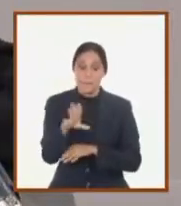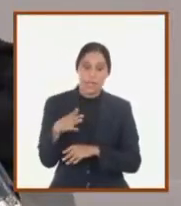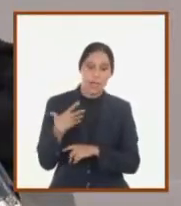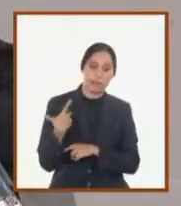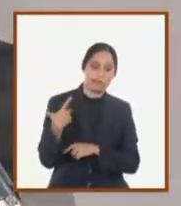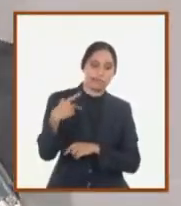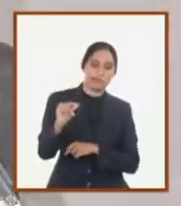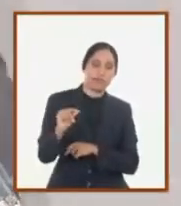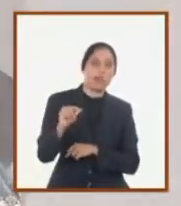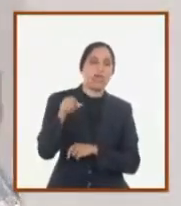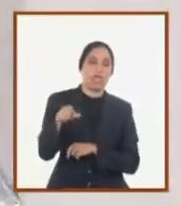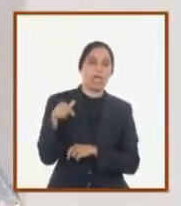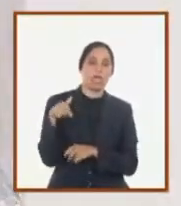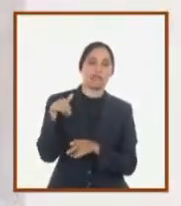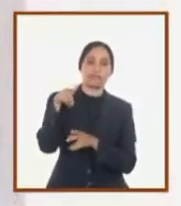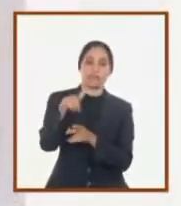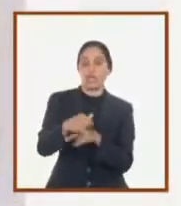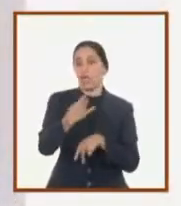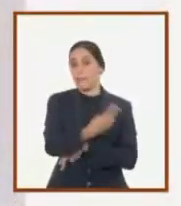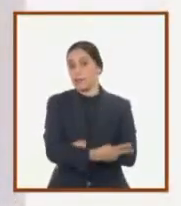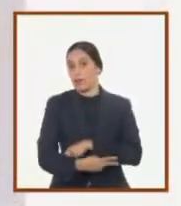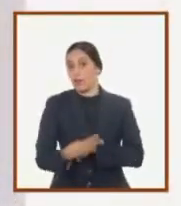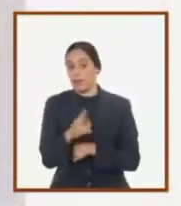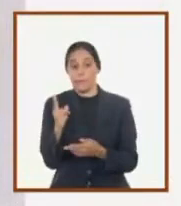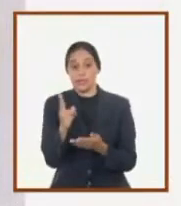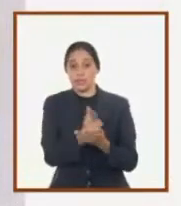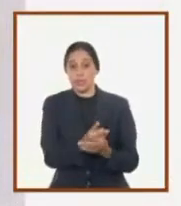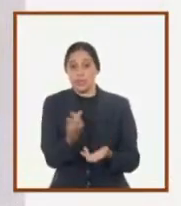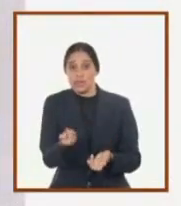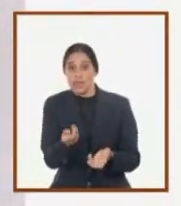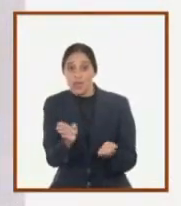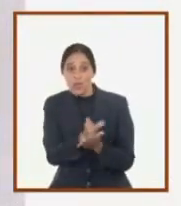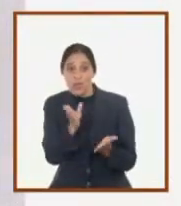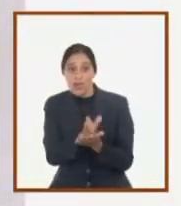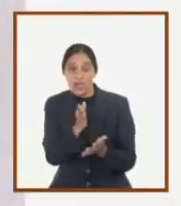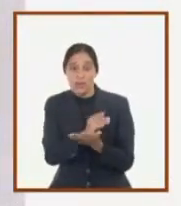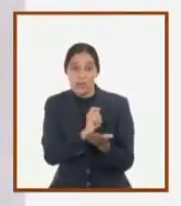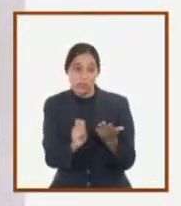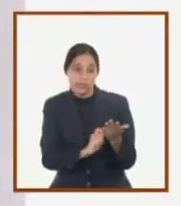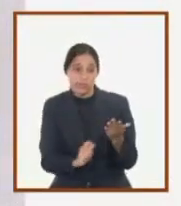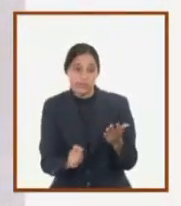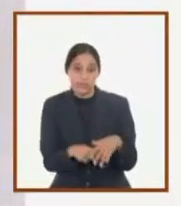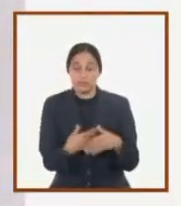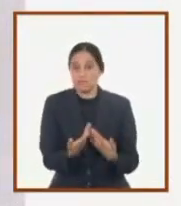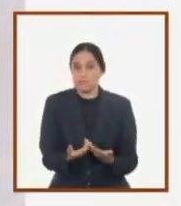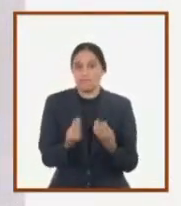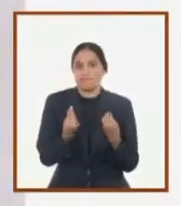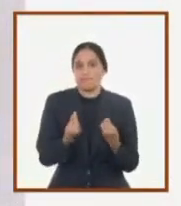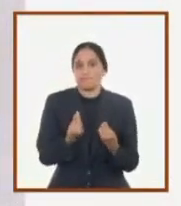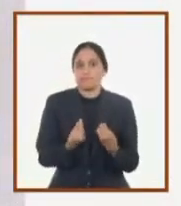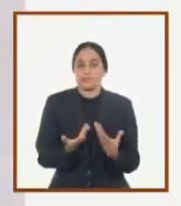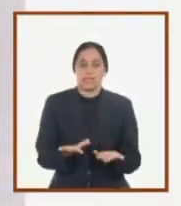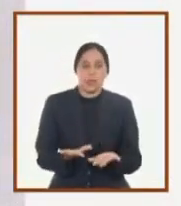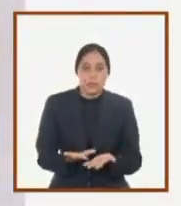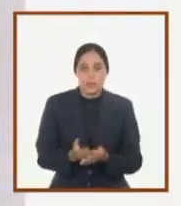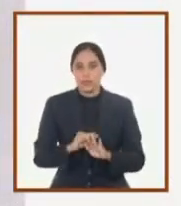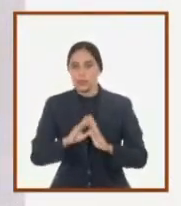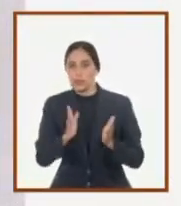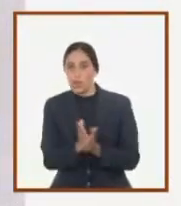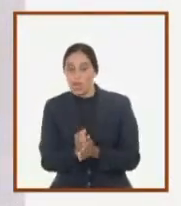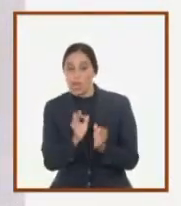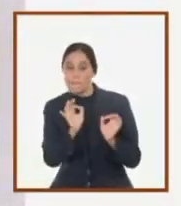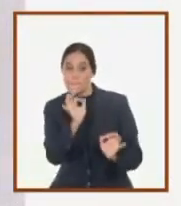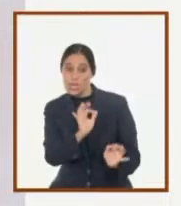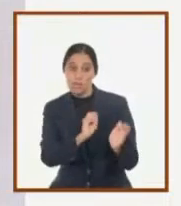de regreso a su país Imagínese usted hacer un libro a y a la vieja usanza no con el Dino tipo con el